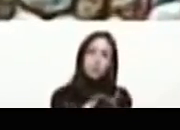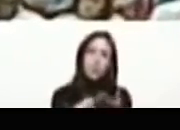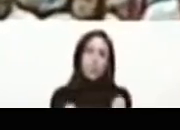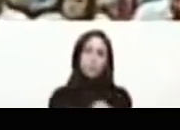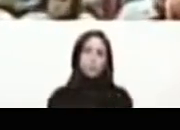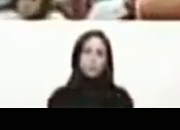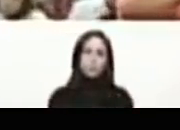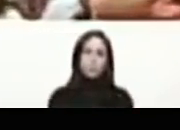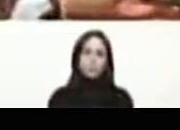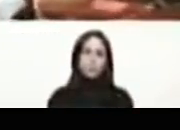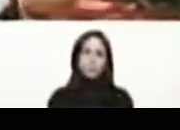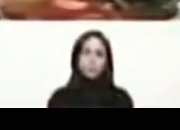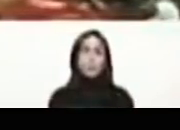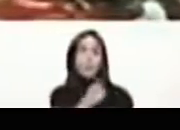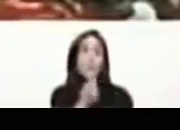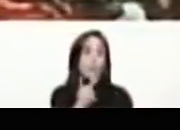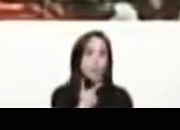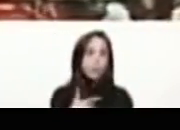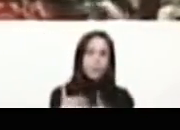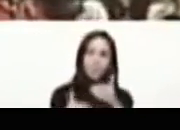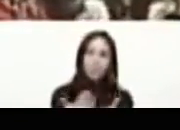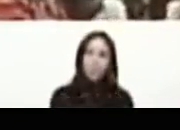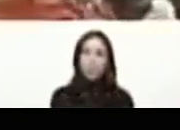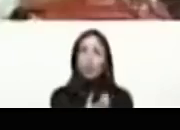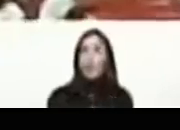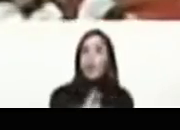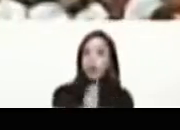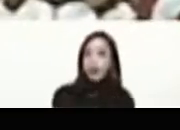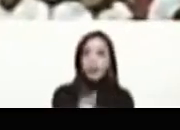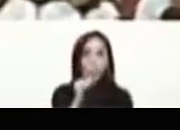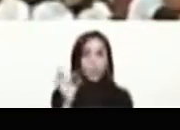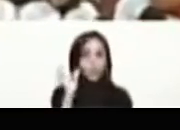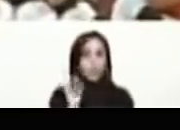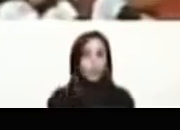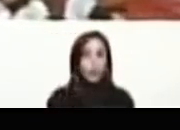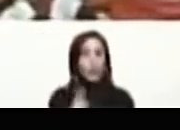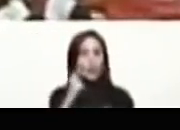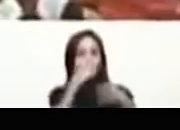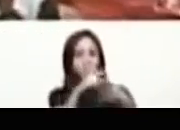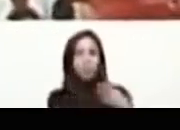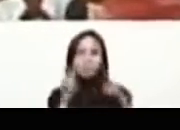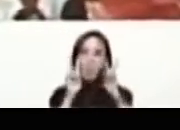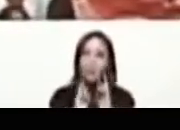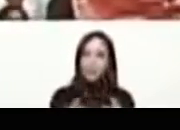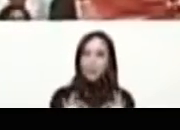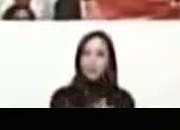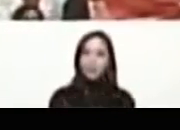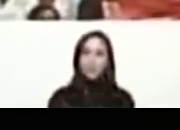Tenemos que hacer las ciudades más bonitas, alcaldes, alcaldesas. Tener las cosas limpias, bonitas,